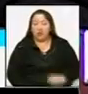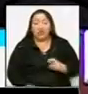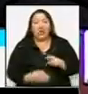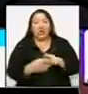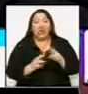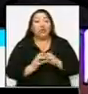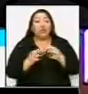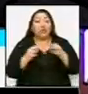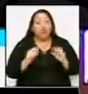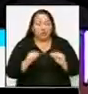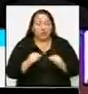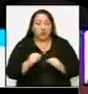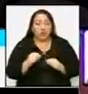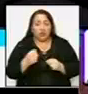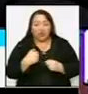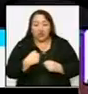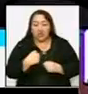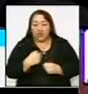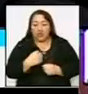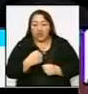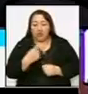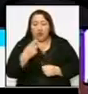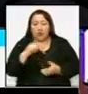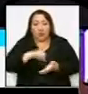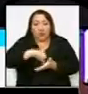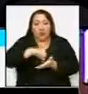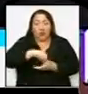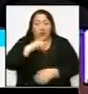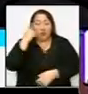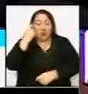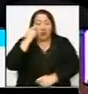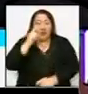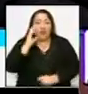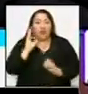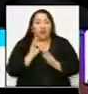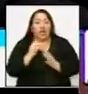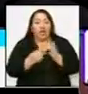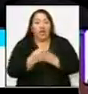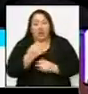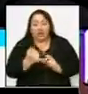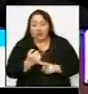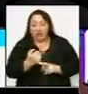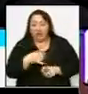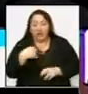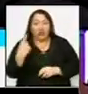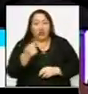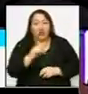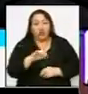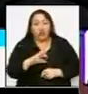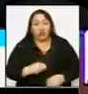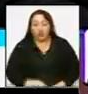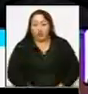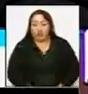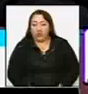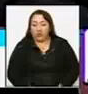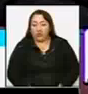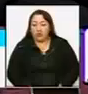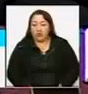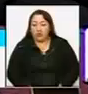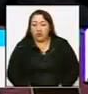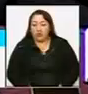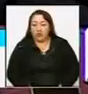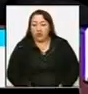ejemplo, registros públicos. Registros públicos tiene una sede para atender, por ejemplo, en Arequipa, todo el sur. Exactamente